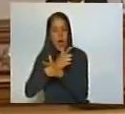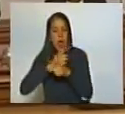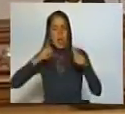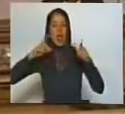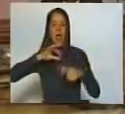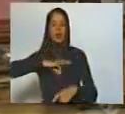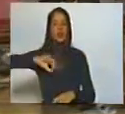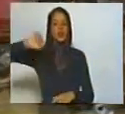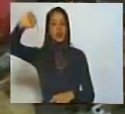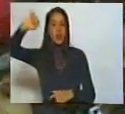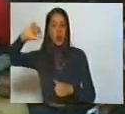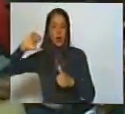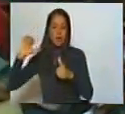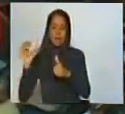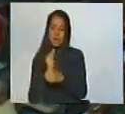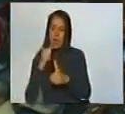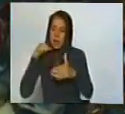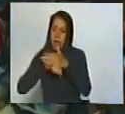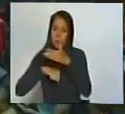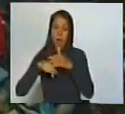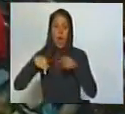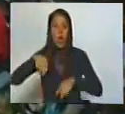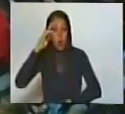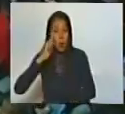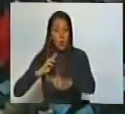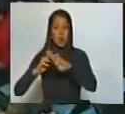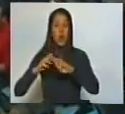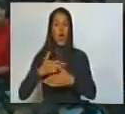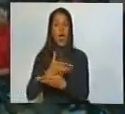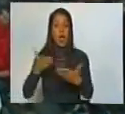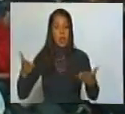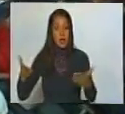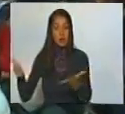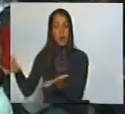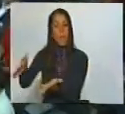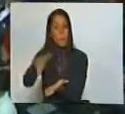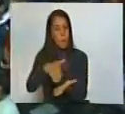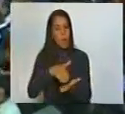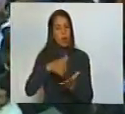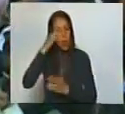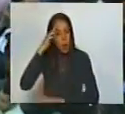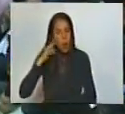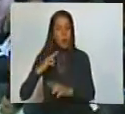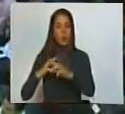socialismo. Y hoy también tenemos que rendirle homenaje a ellos.